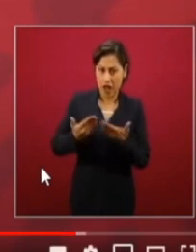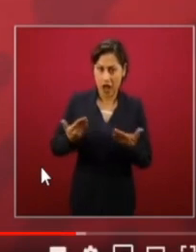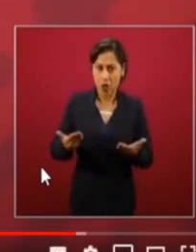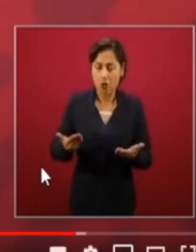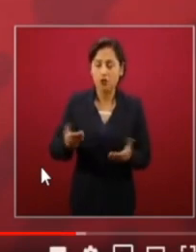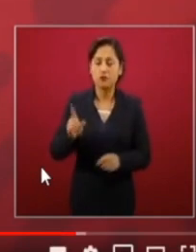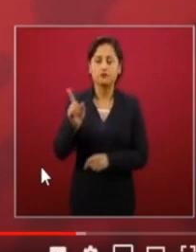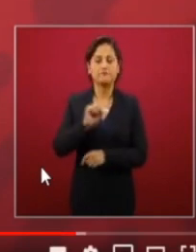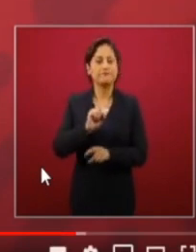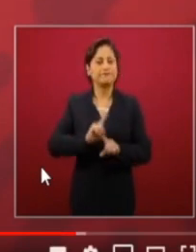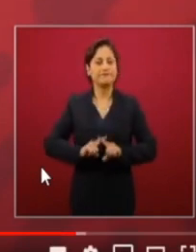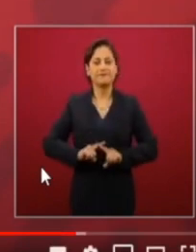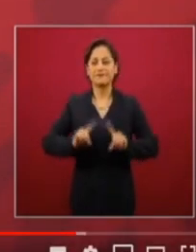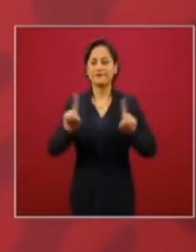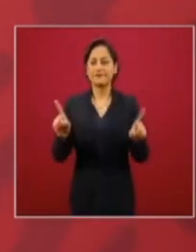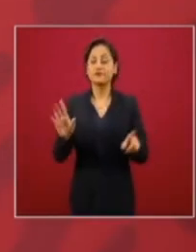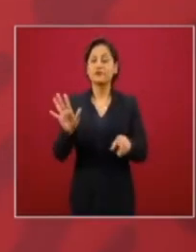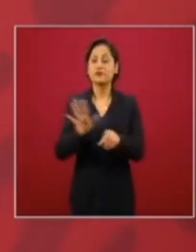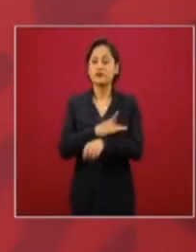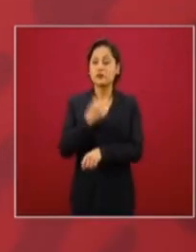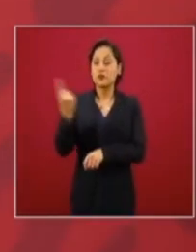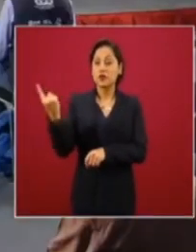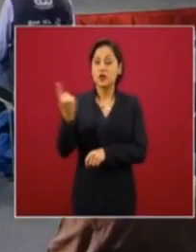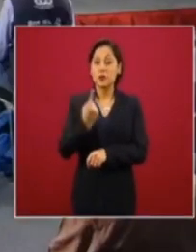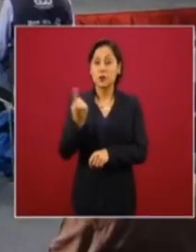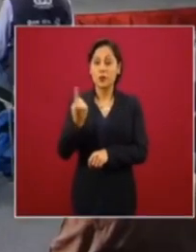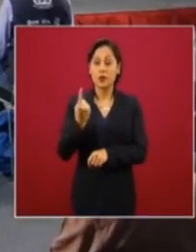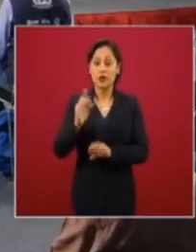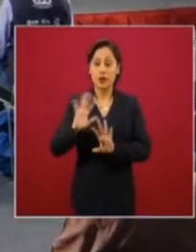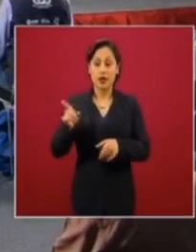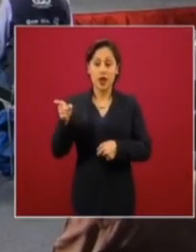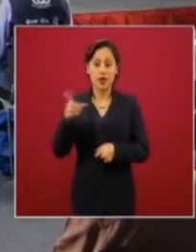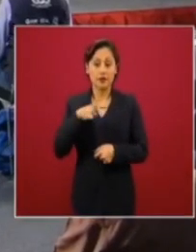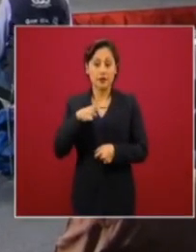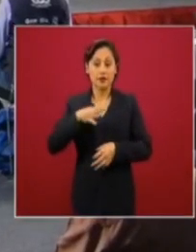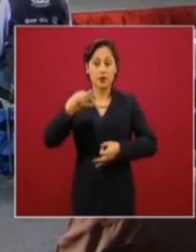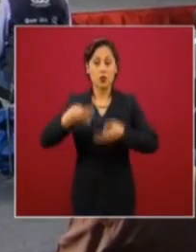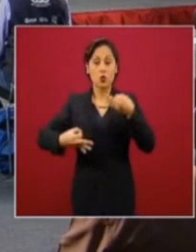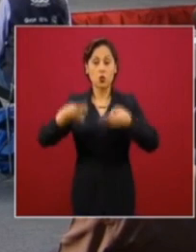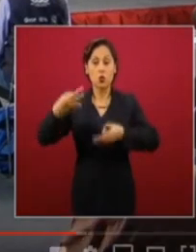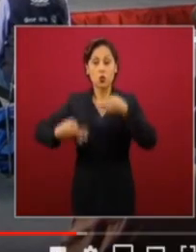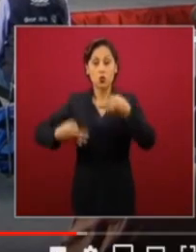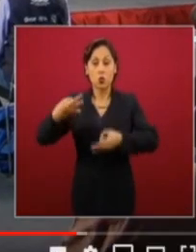porque si hay jueces que están